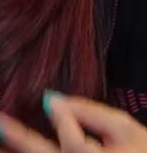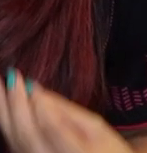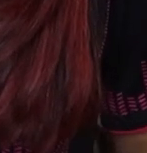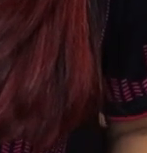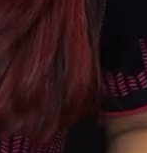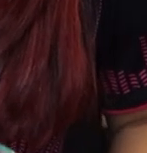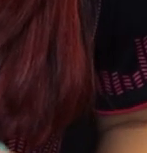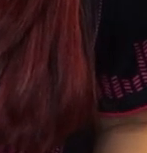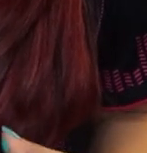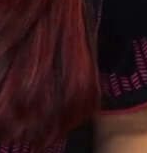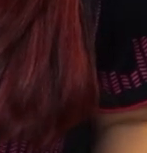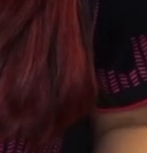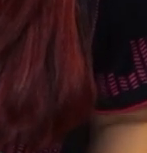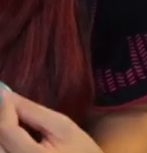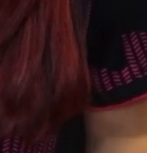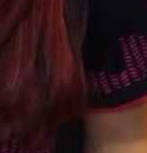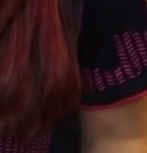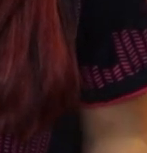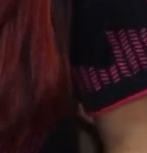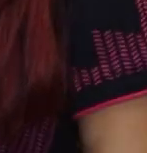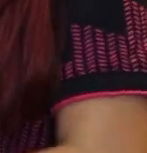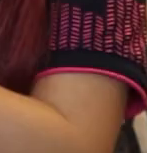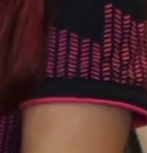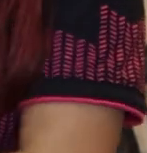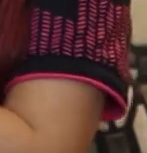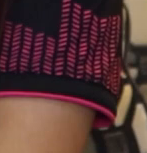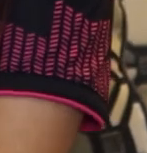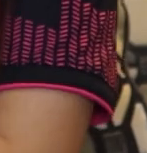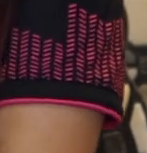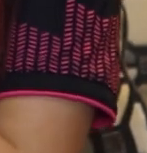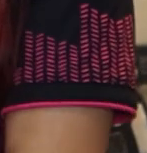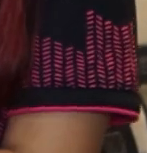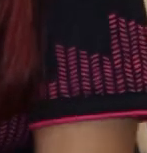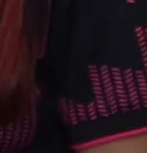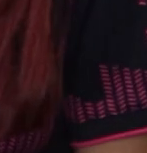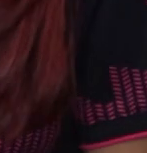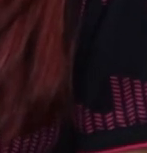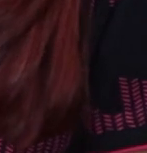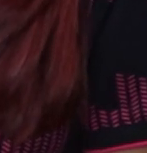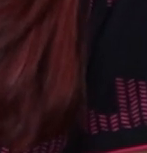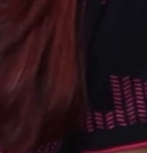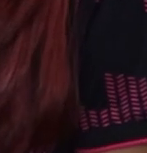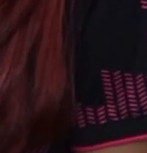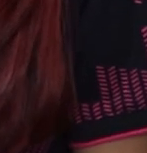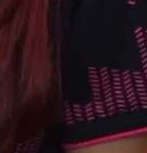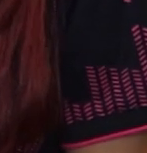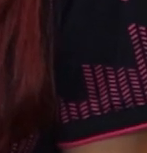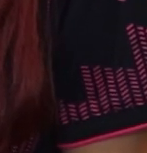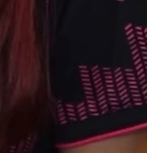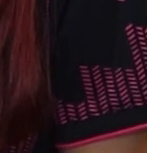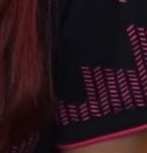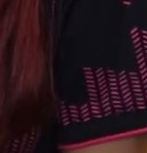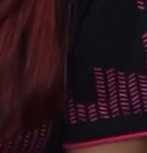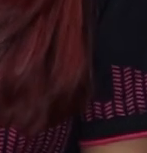sido los que rompieron este récord Guinness el día de hoy, recuerden dejar su like por estos lados, suscribirse a mi canal, activar